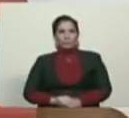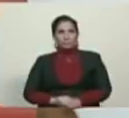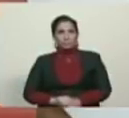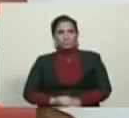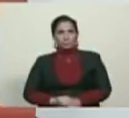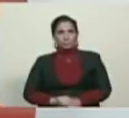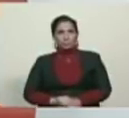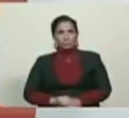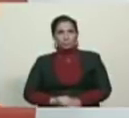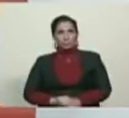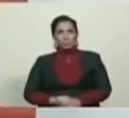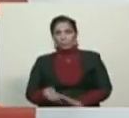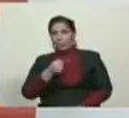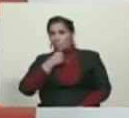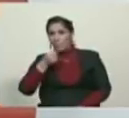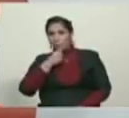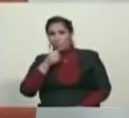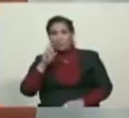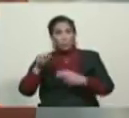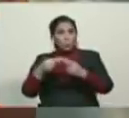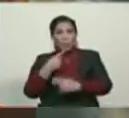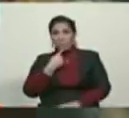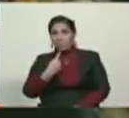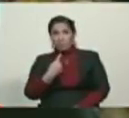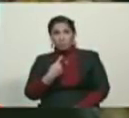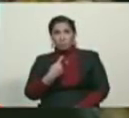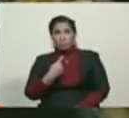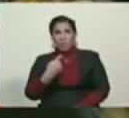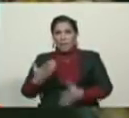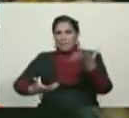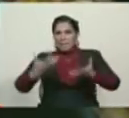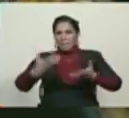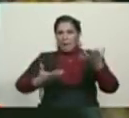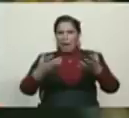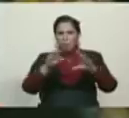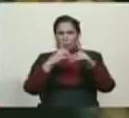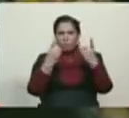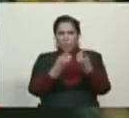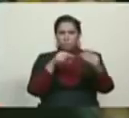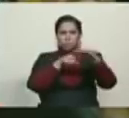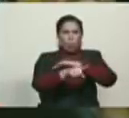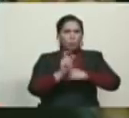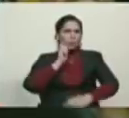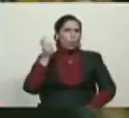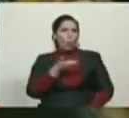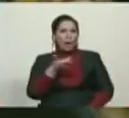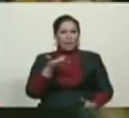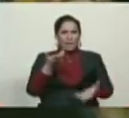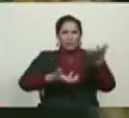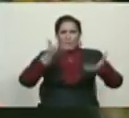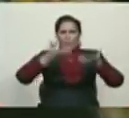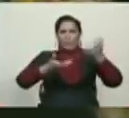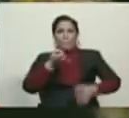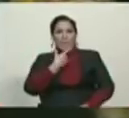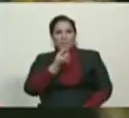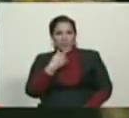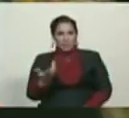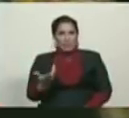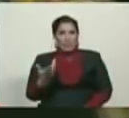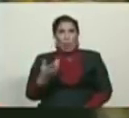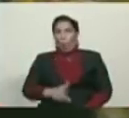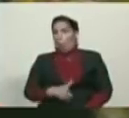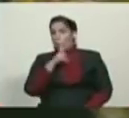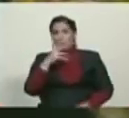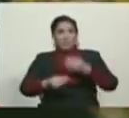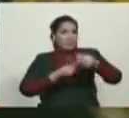periodistas casi no lo han sacado, cuando quemaron un depósito de medicinas en Guarena. Es terrible lo que hicieron,